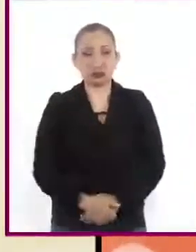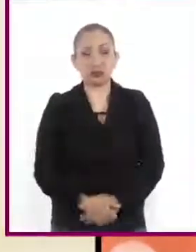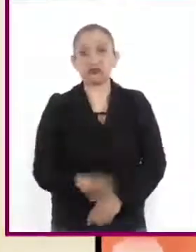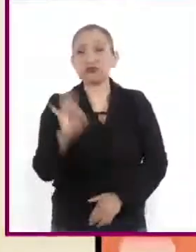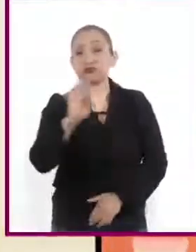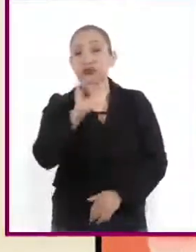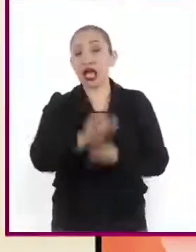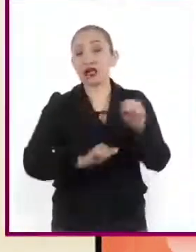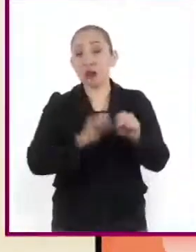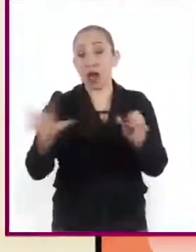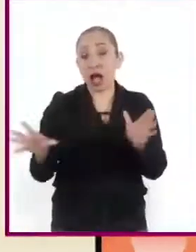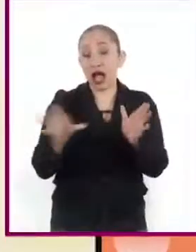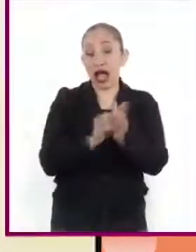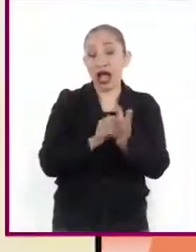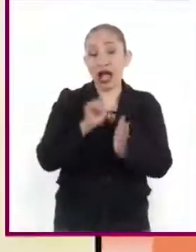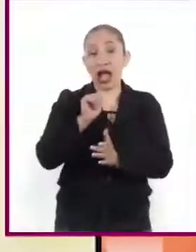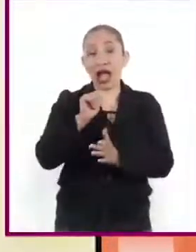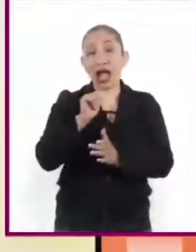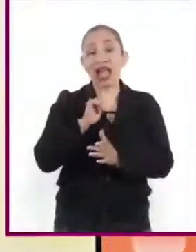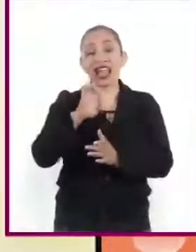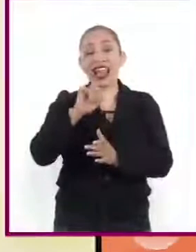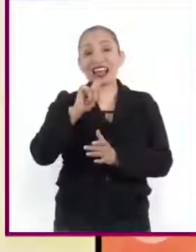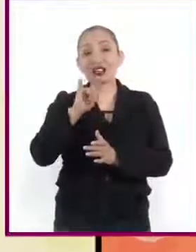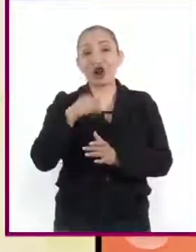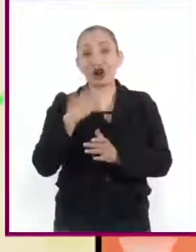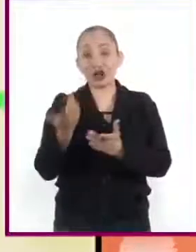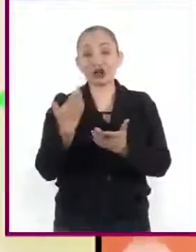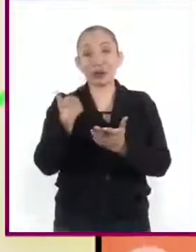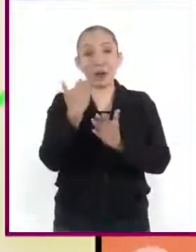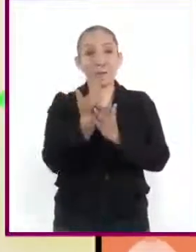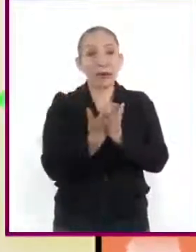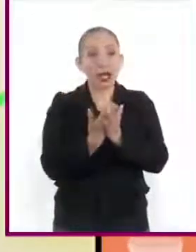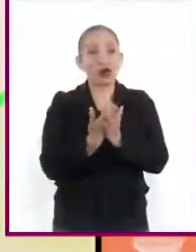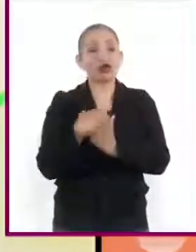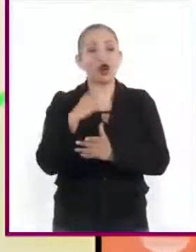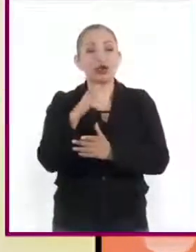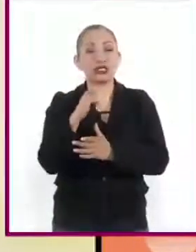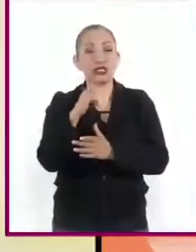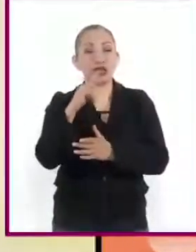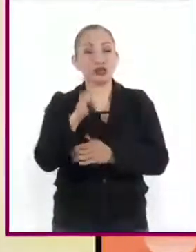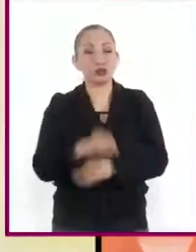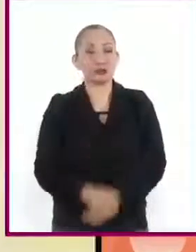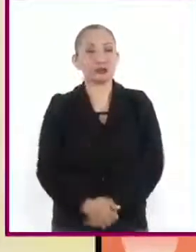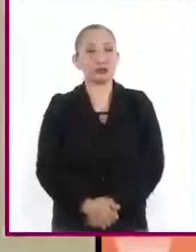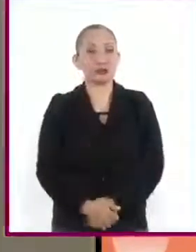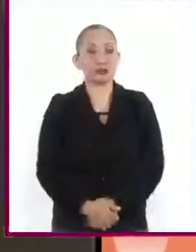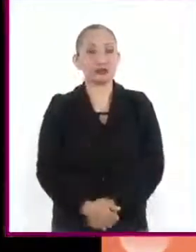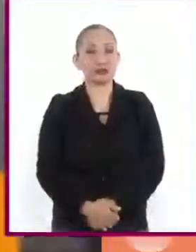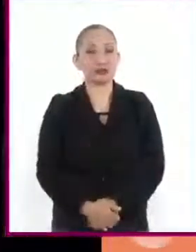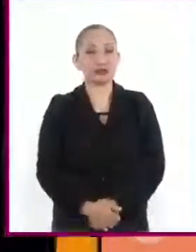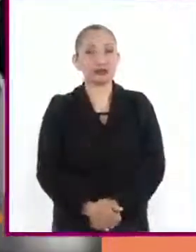un átomo gana electrones, se reduce y disminuye su número de oxidación.